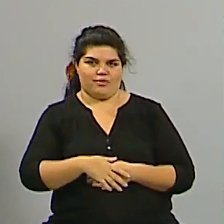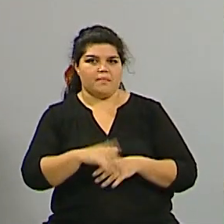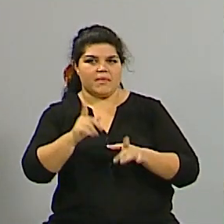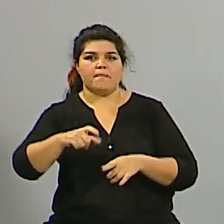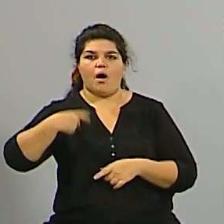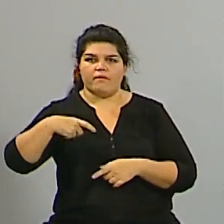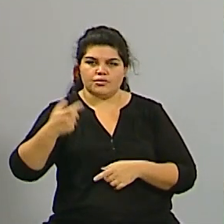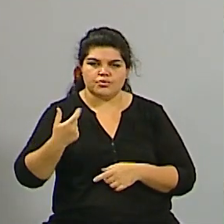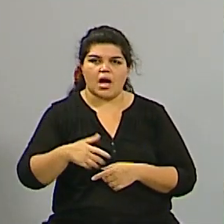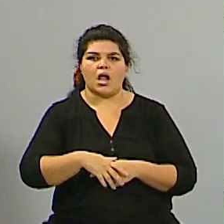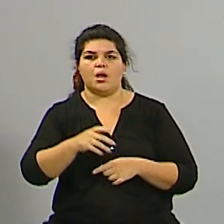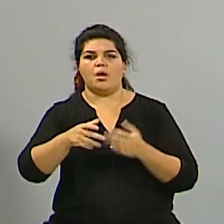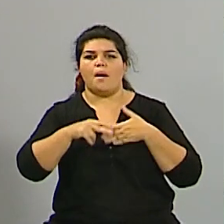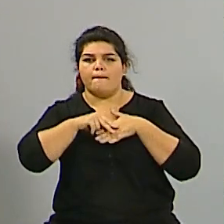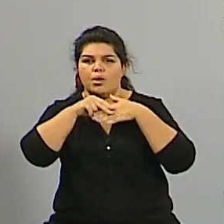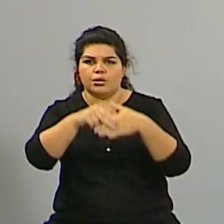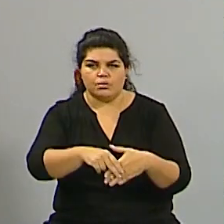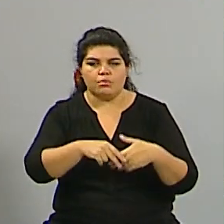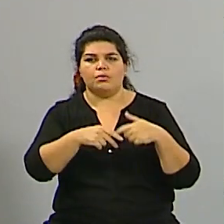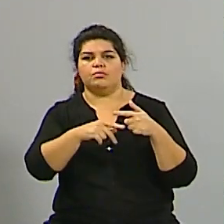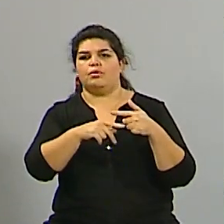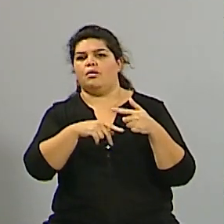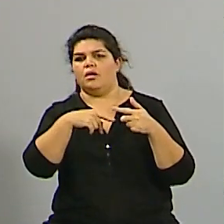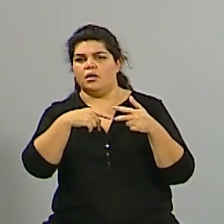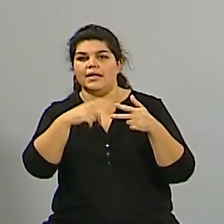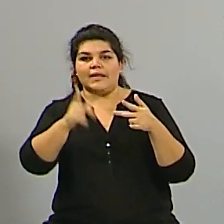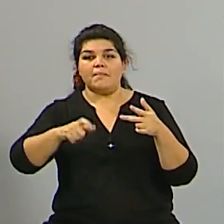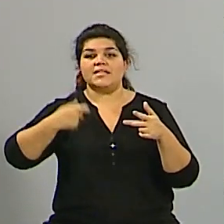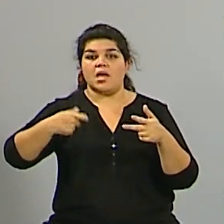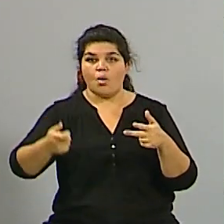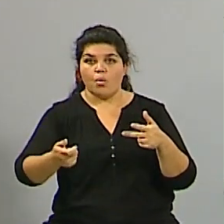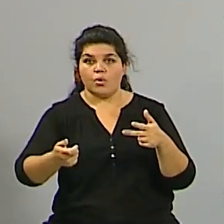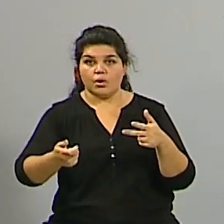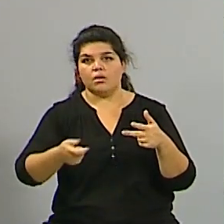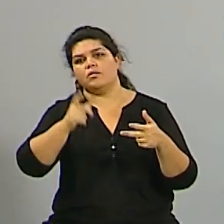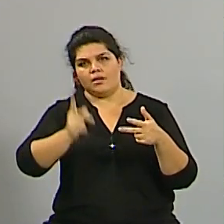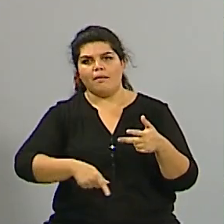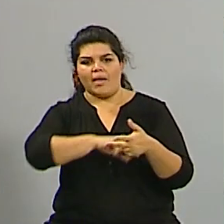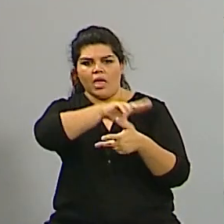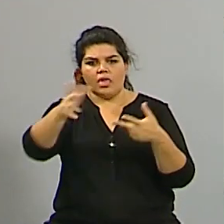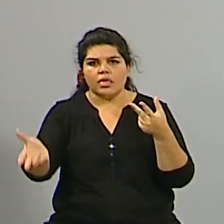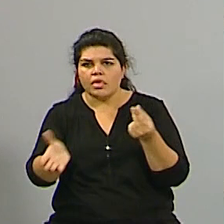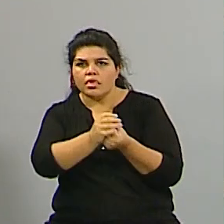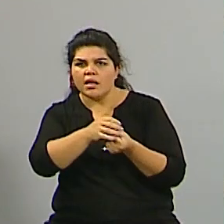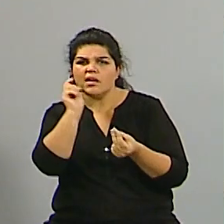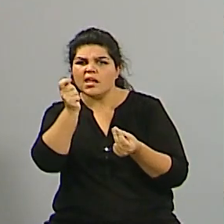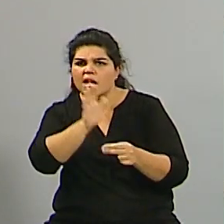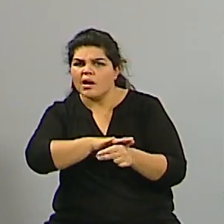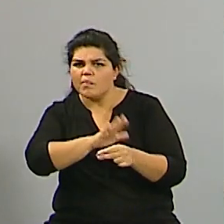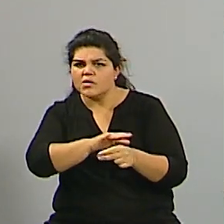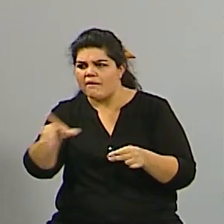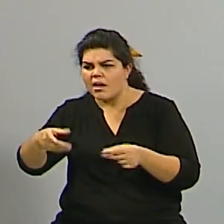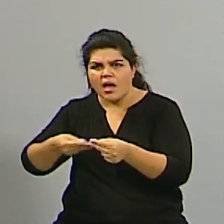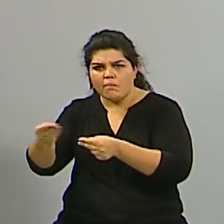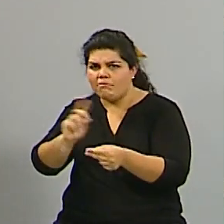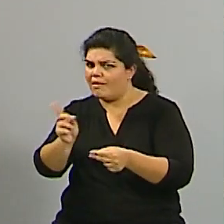monotributo y también hasta del seguro que lo cubre en caso de el seguro para poder circular. Ni hablar si tienen un accidente porque realmente